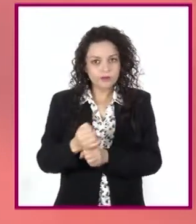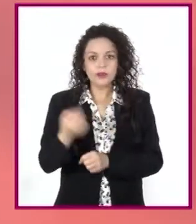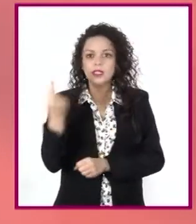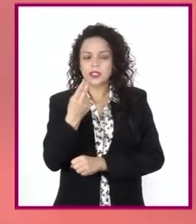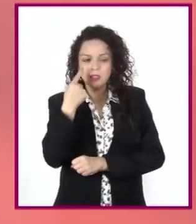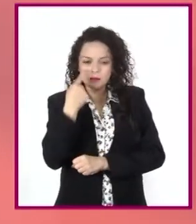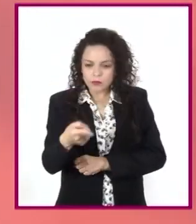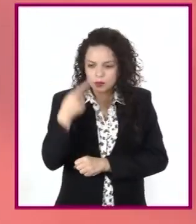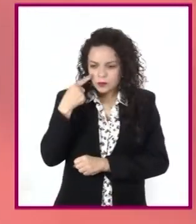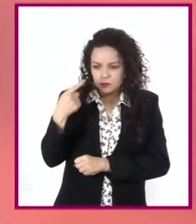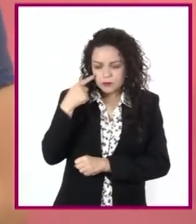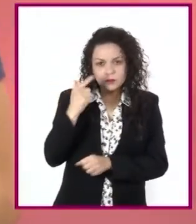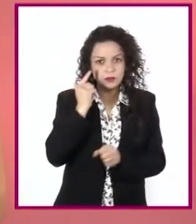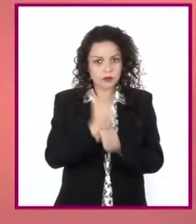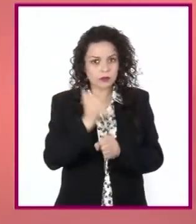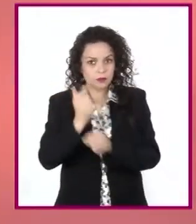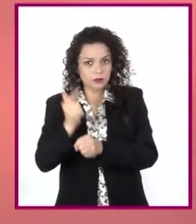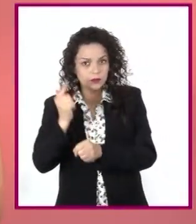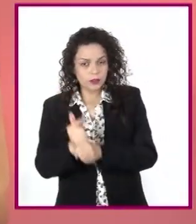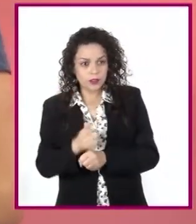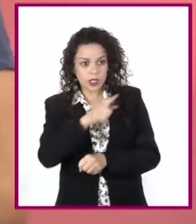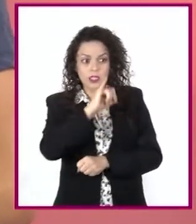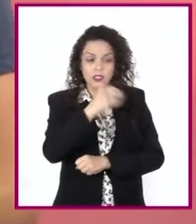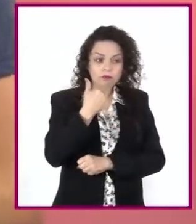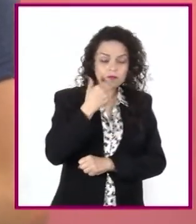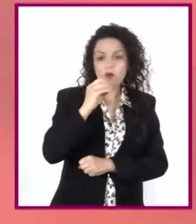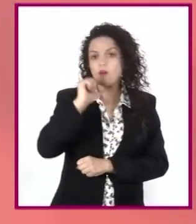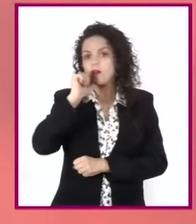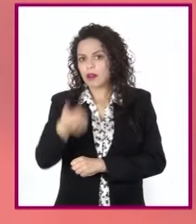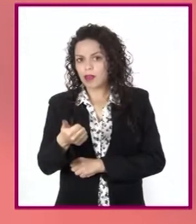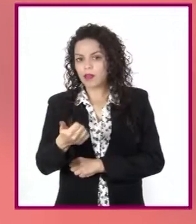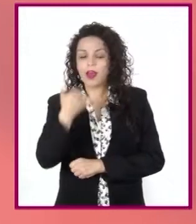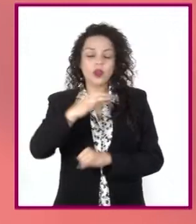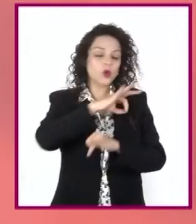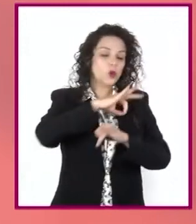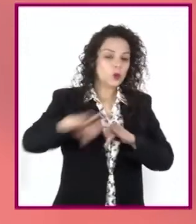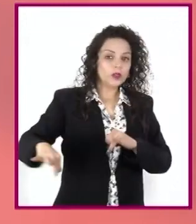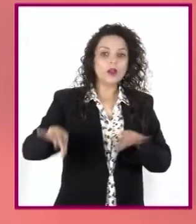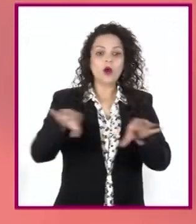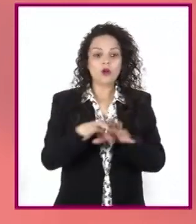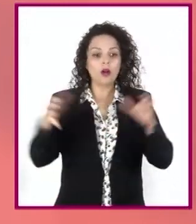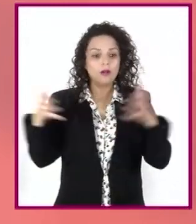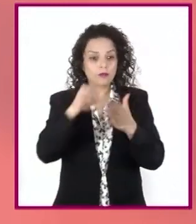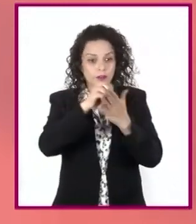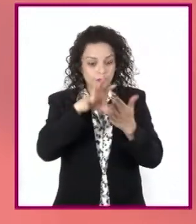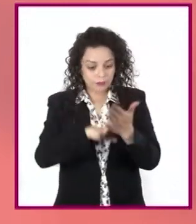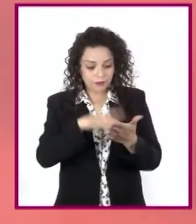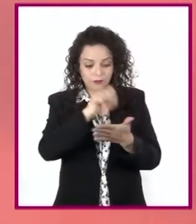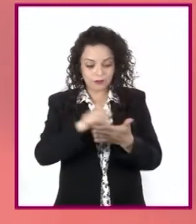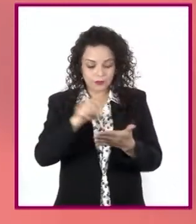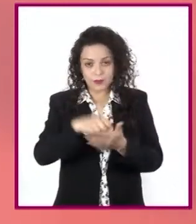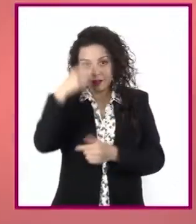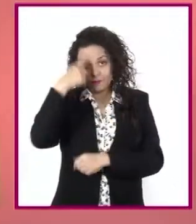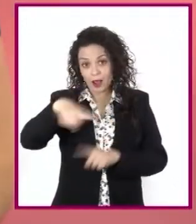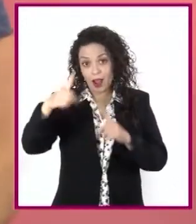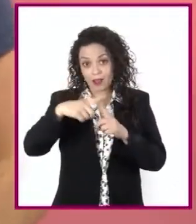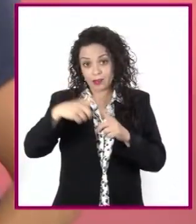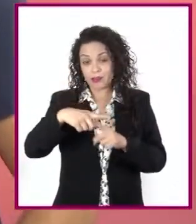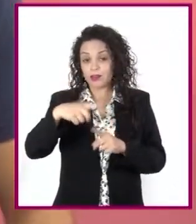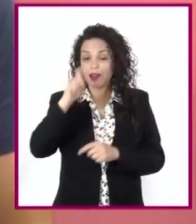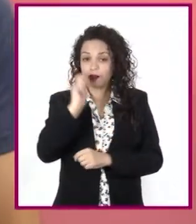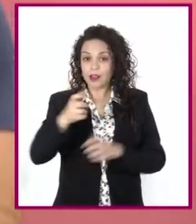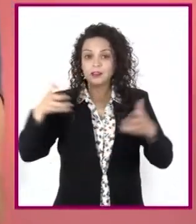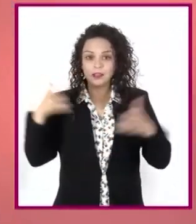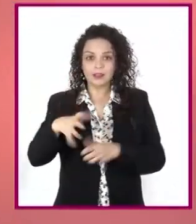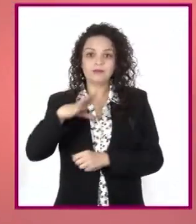si la fuente nos será de utilidad o no. Y finalmente, estudiaremos cómo citar las fuentes para que nuestro trabajo tenga sustento.